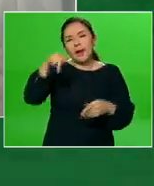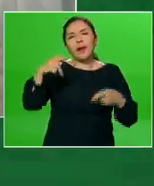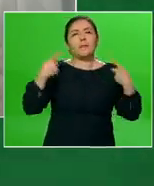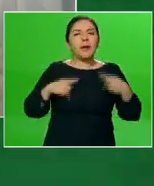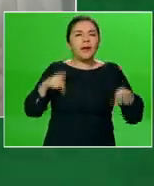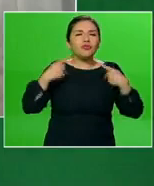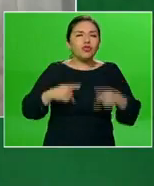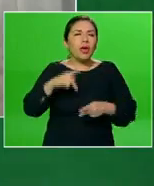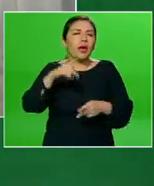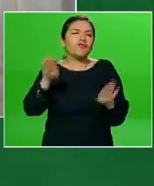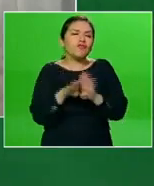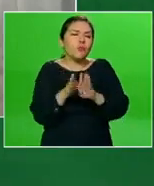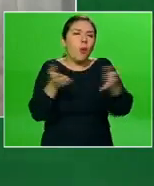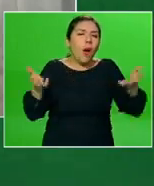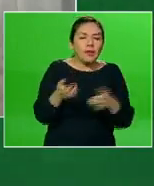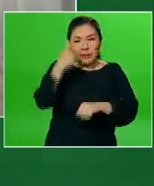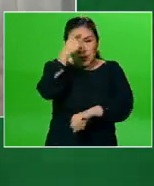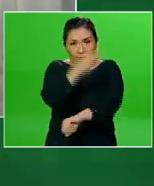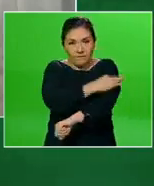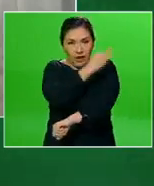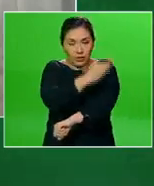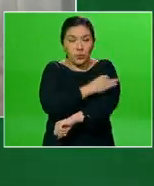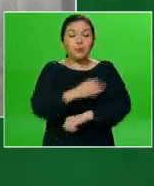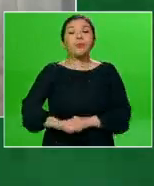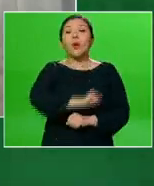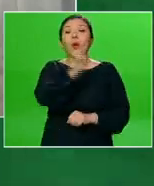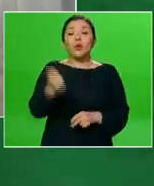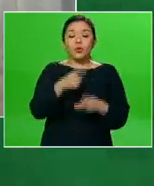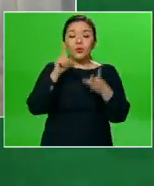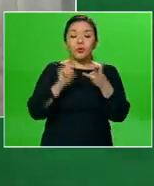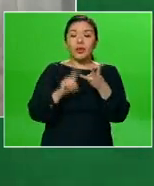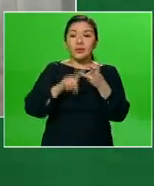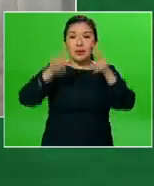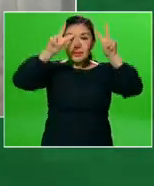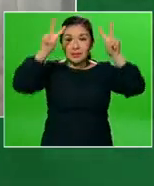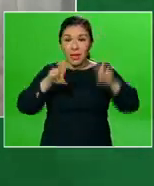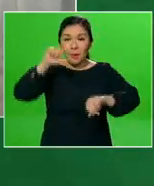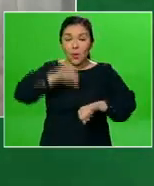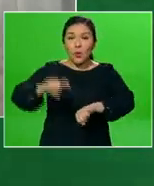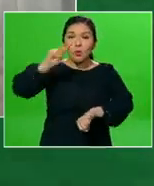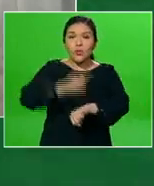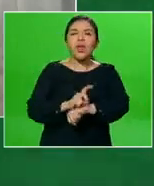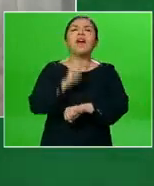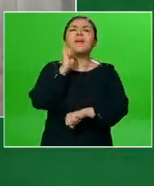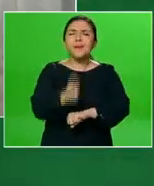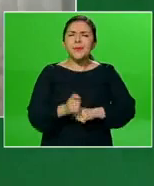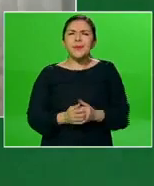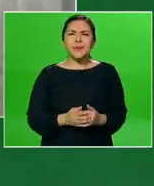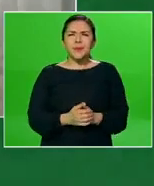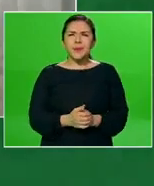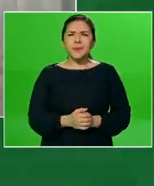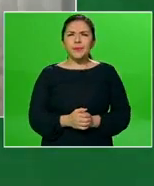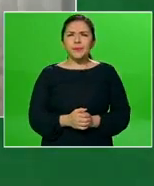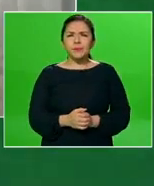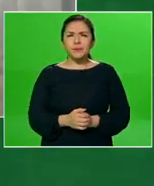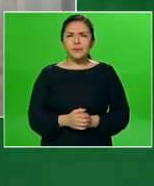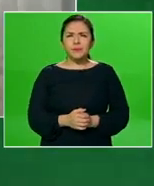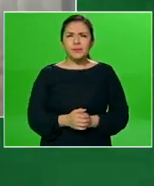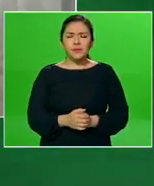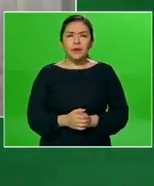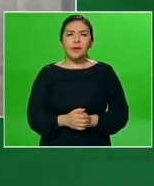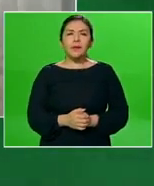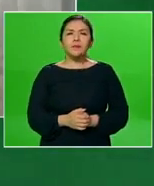contra kobe 19 y tendremos un tercer componente también el día de hoy tenemos un área temática